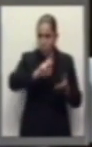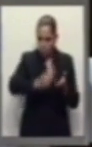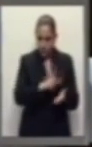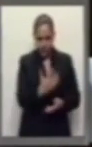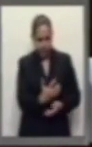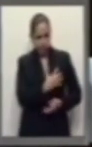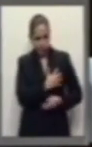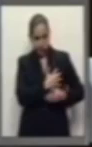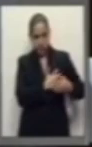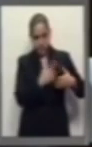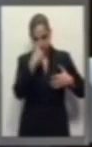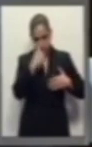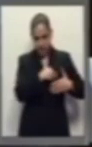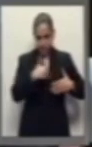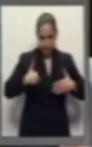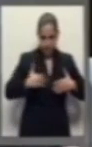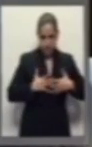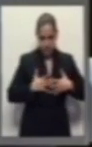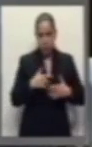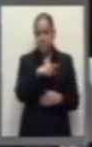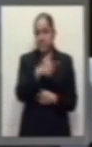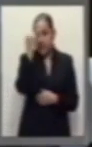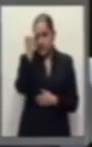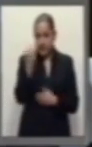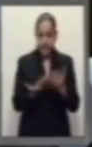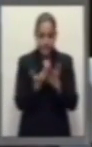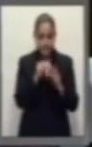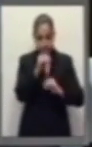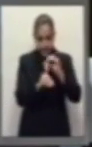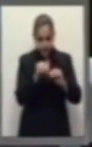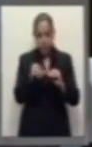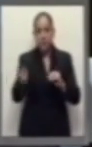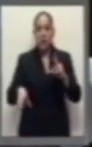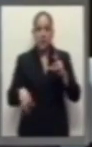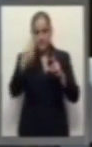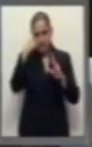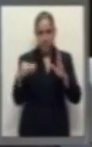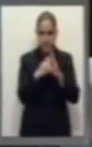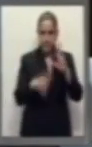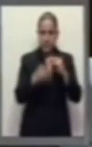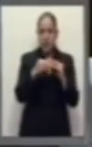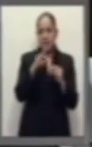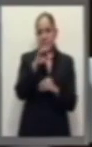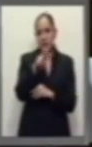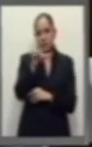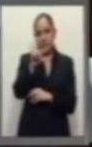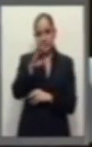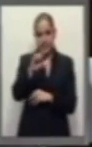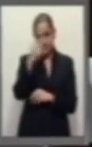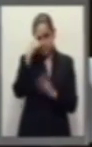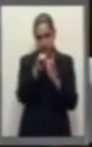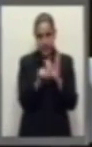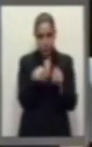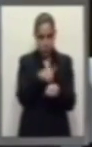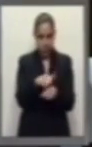la iniciativa pretende reformar y adicionar una fracción 16 bis al artículo 3º